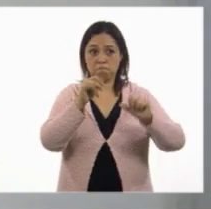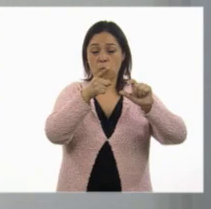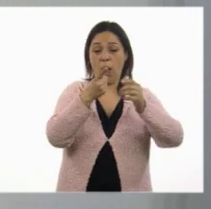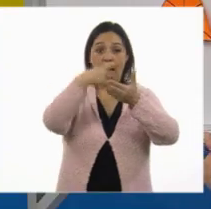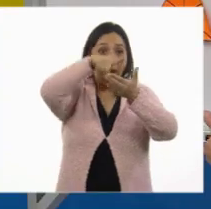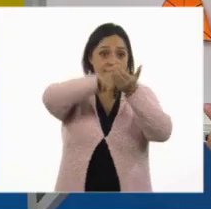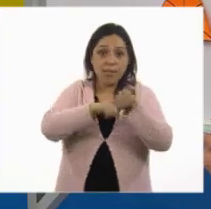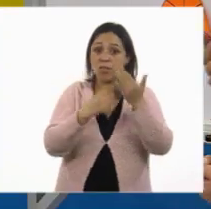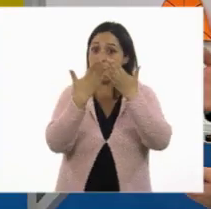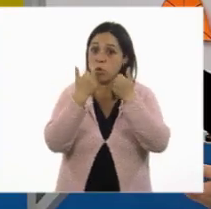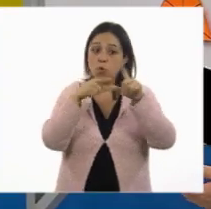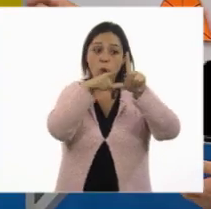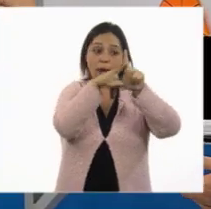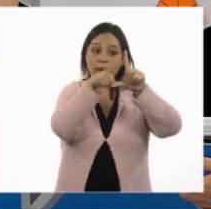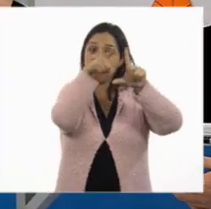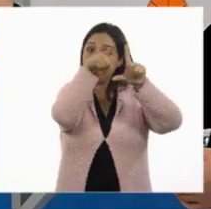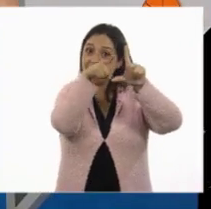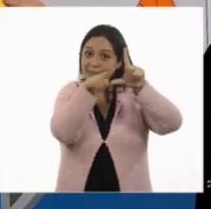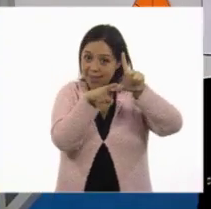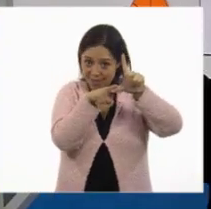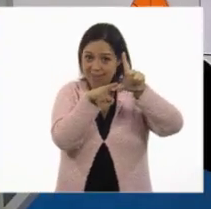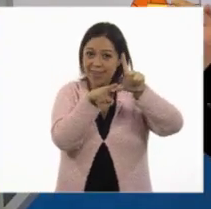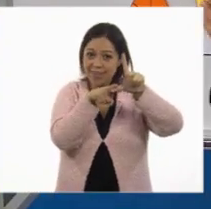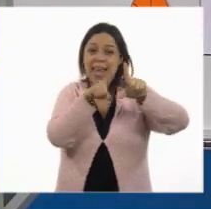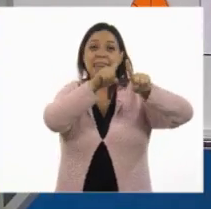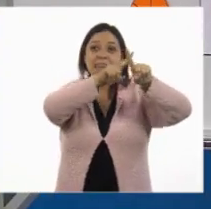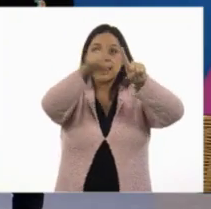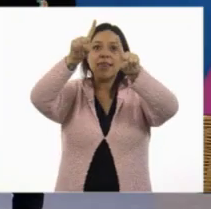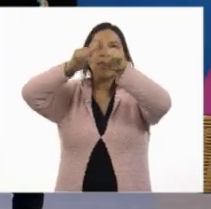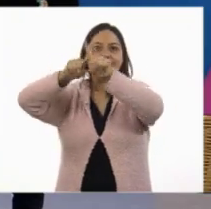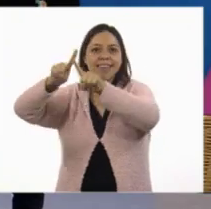No. Es un triángulo escaleno, tiene diferentes.